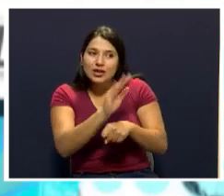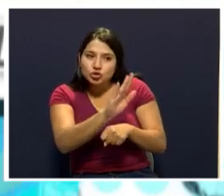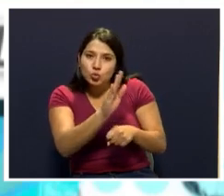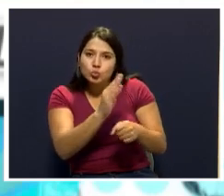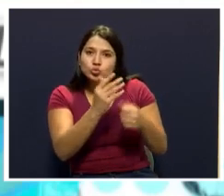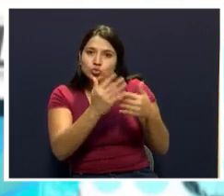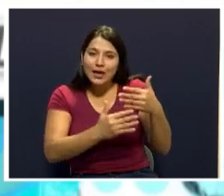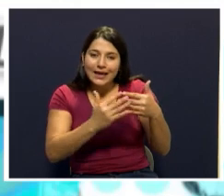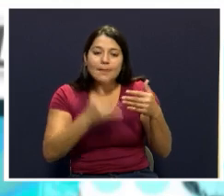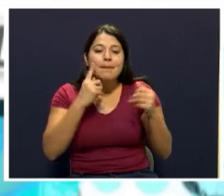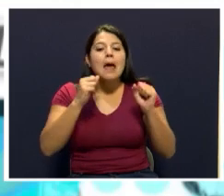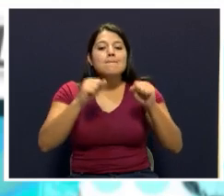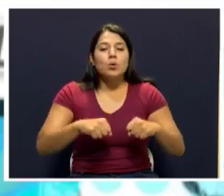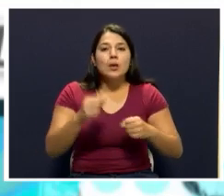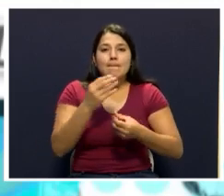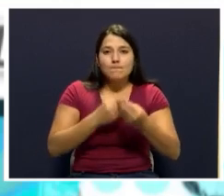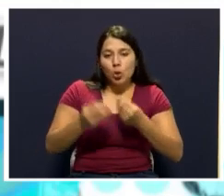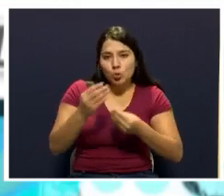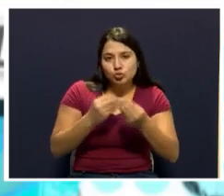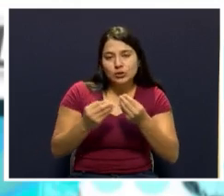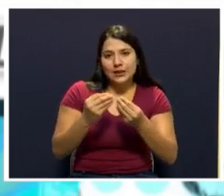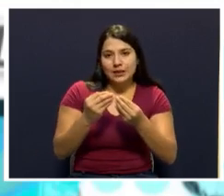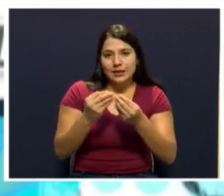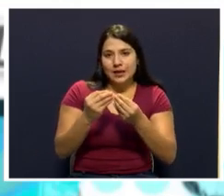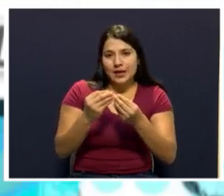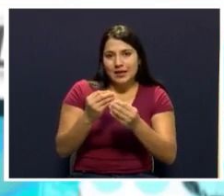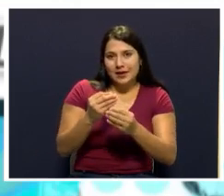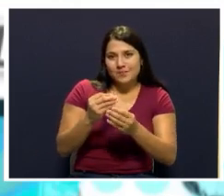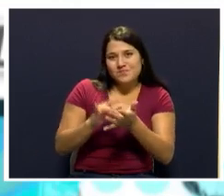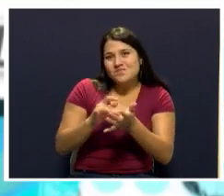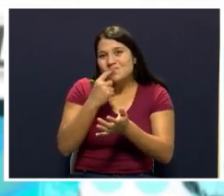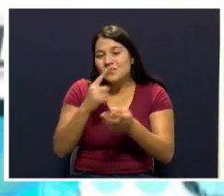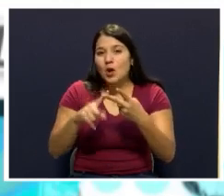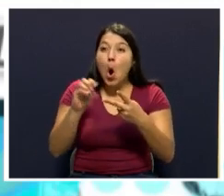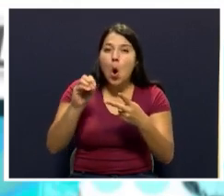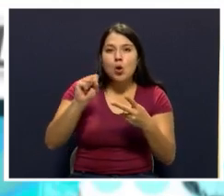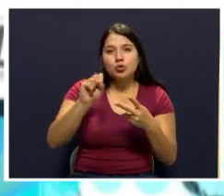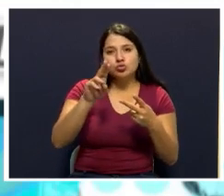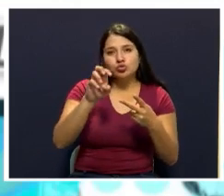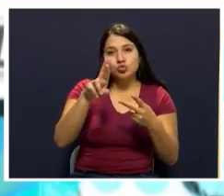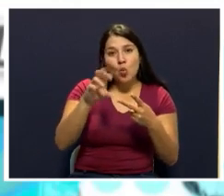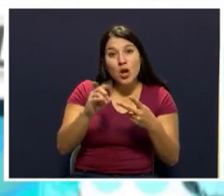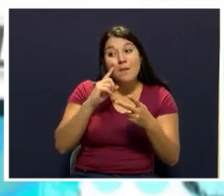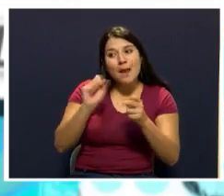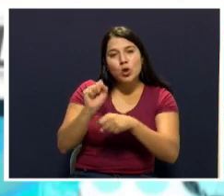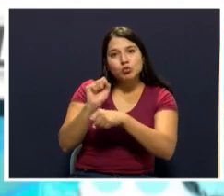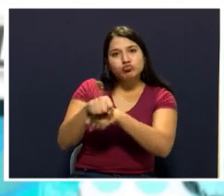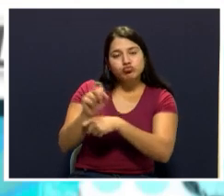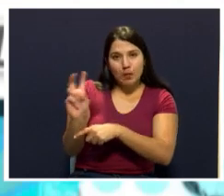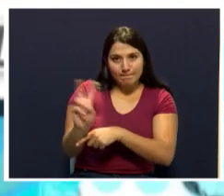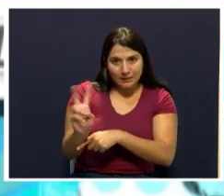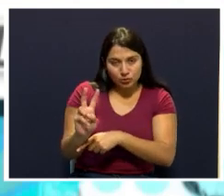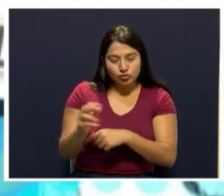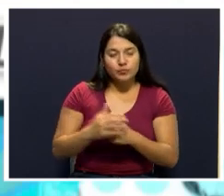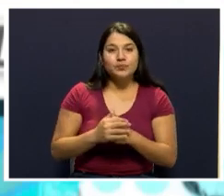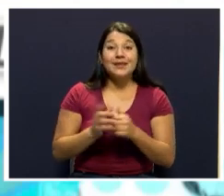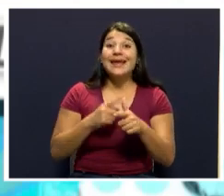neutralicen el virus y el cuadro evolucione favorablemente. Entonces, yo creo que es importante